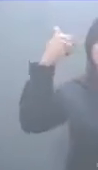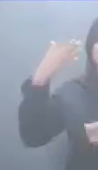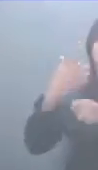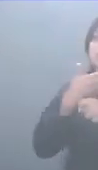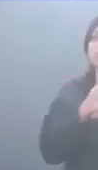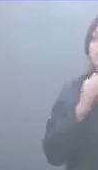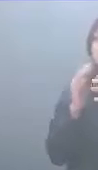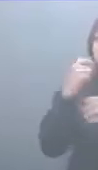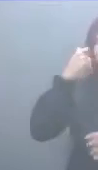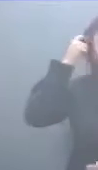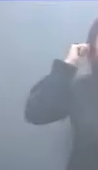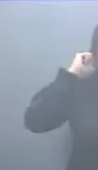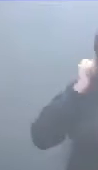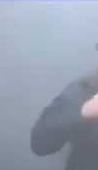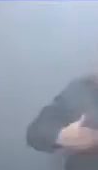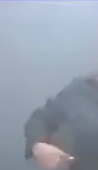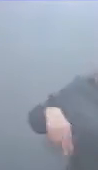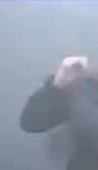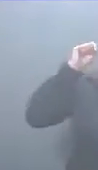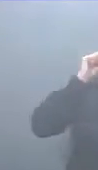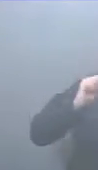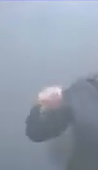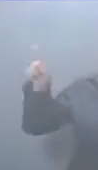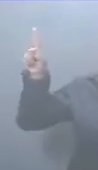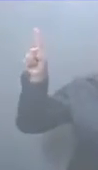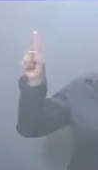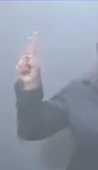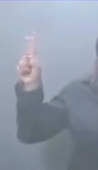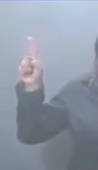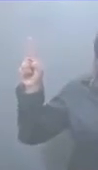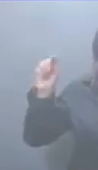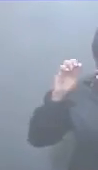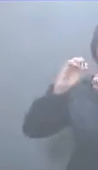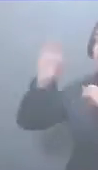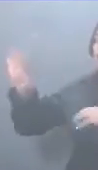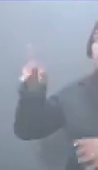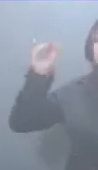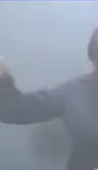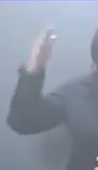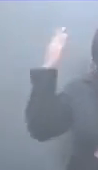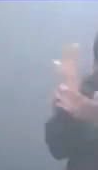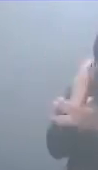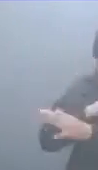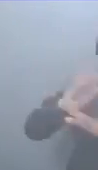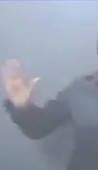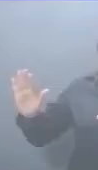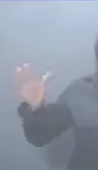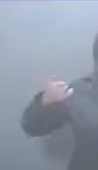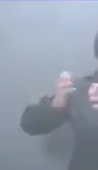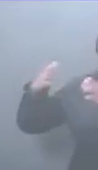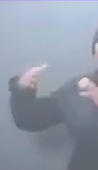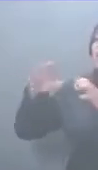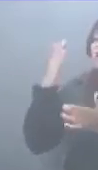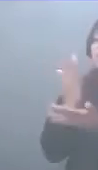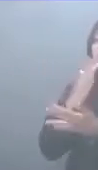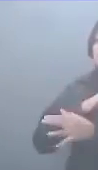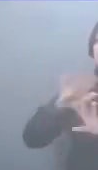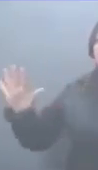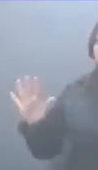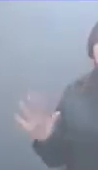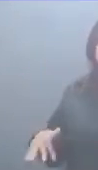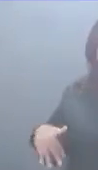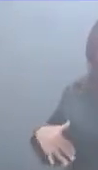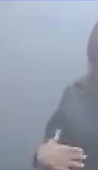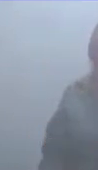Presidente Bukele, yo le digo que pare su actuar, que pare su estrategia, porque aquí va